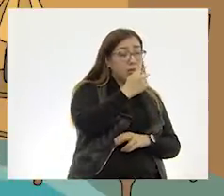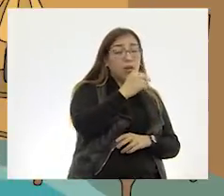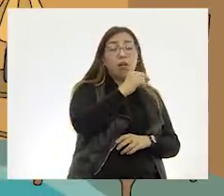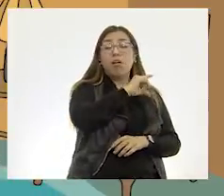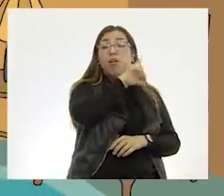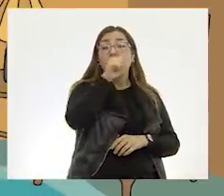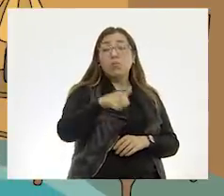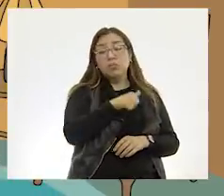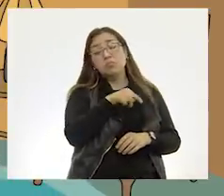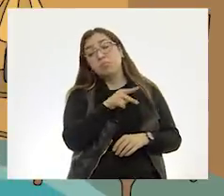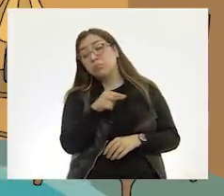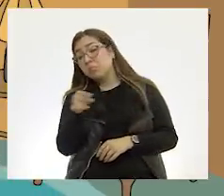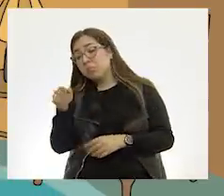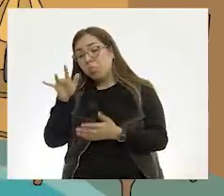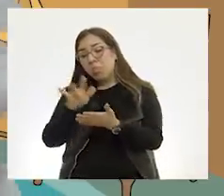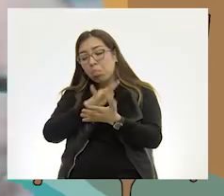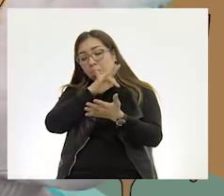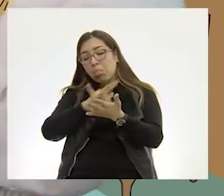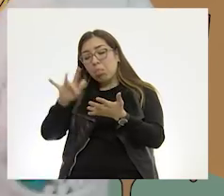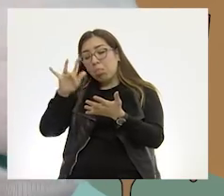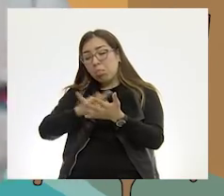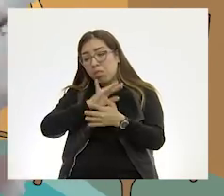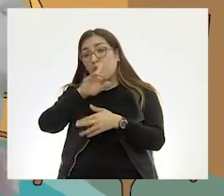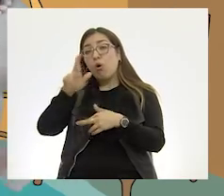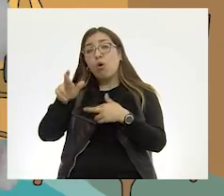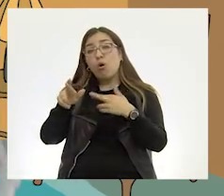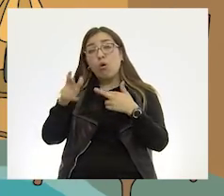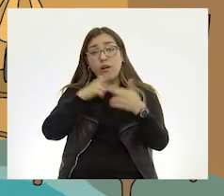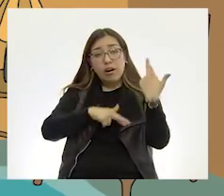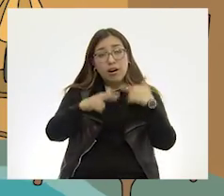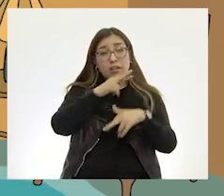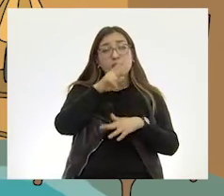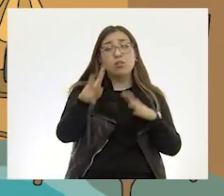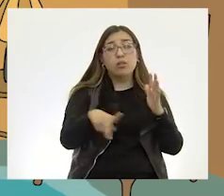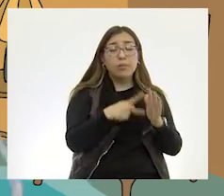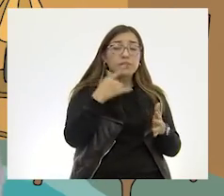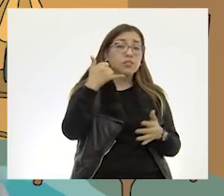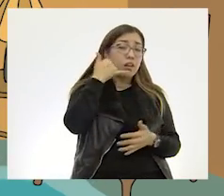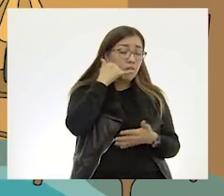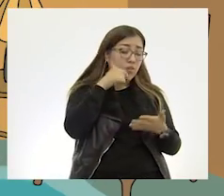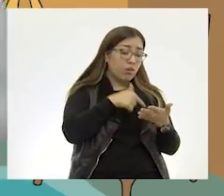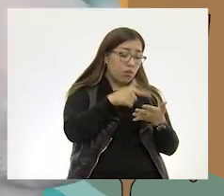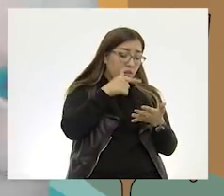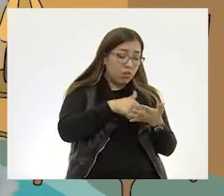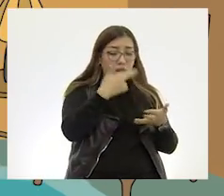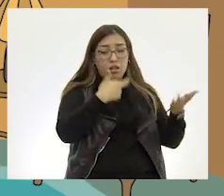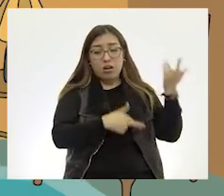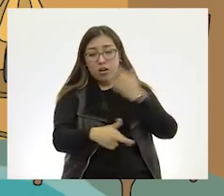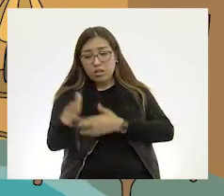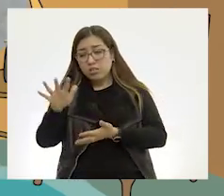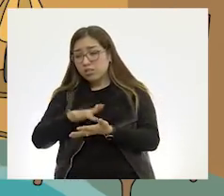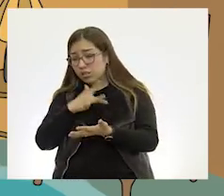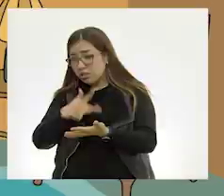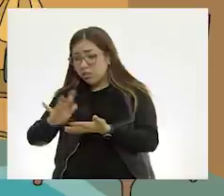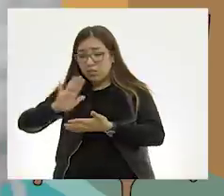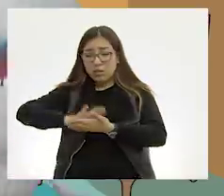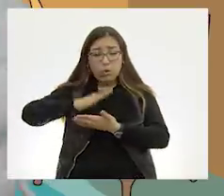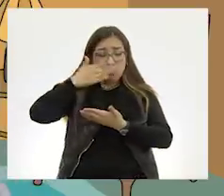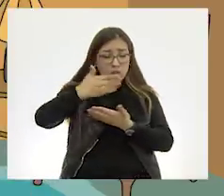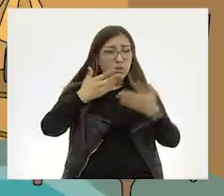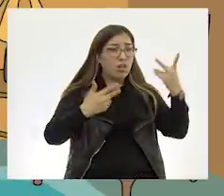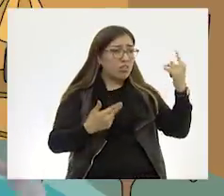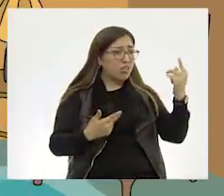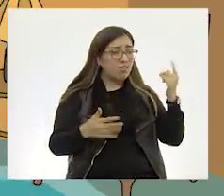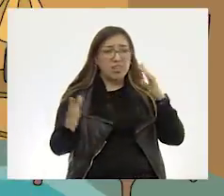Y luego se paró y se puso a ver el teléfono. Y de ahí otra vez la tablet, luego a la computadora, a la tele, al teléfono, a la tablet, a la computadora.